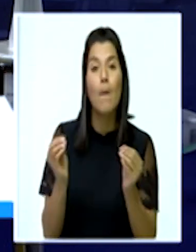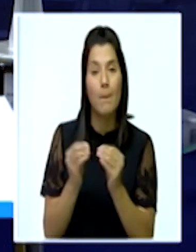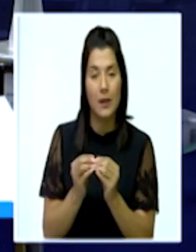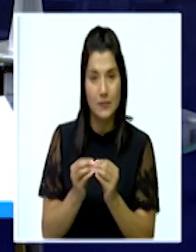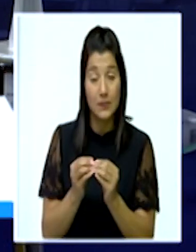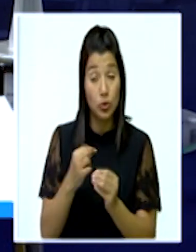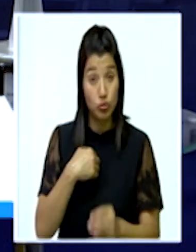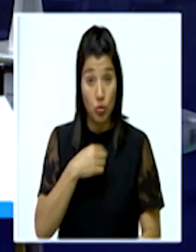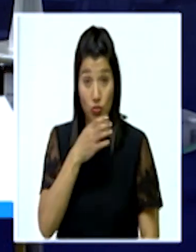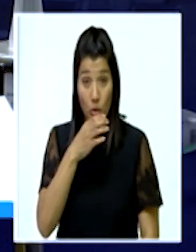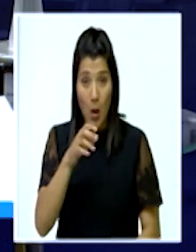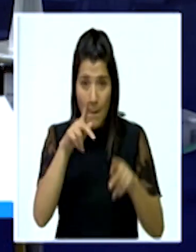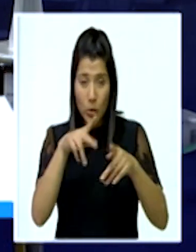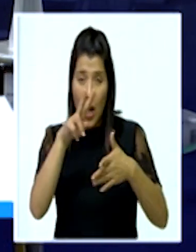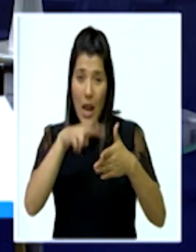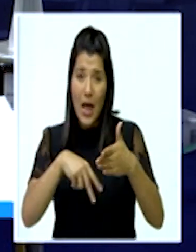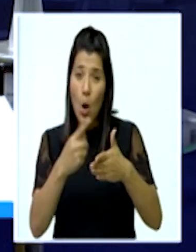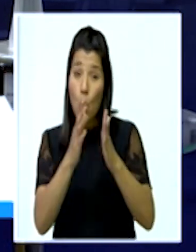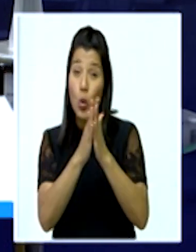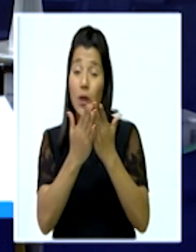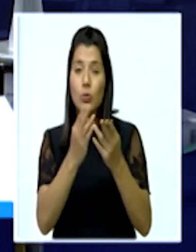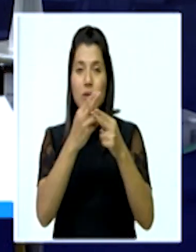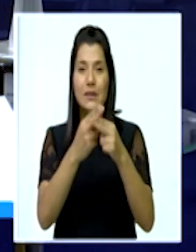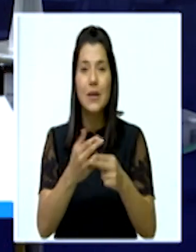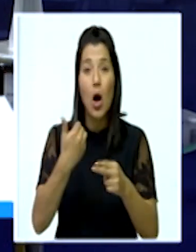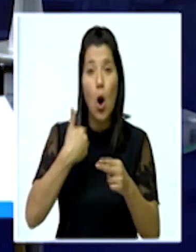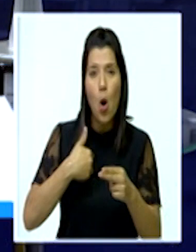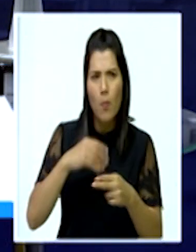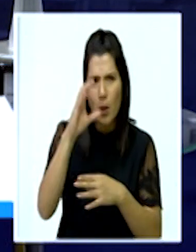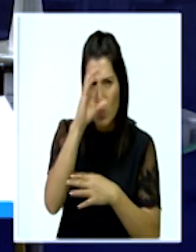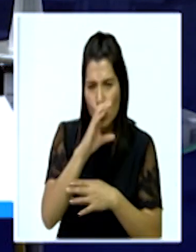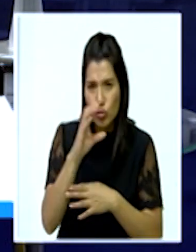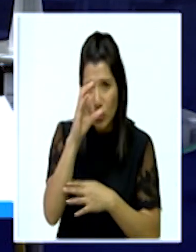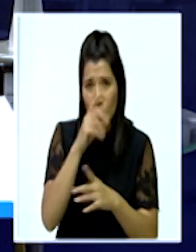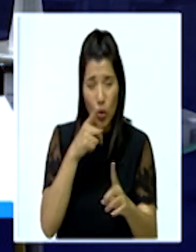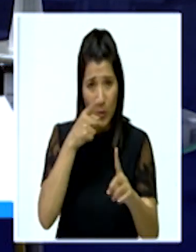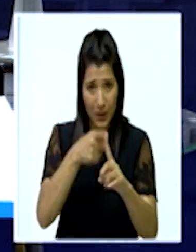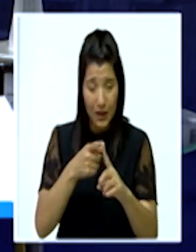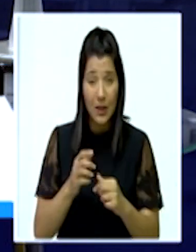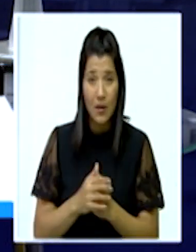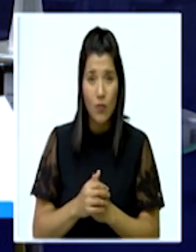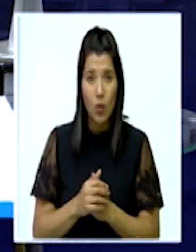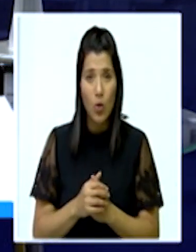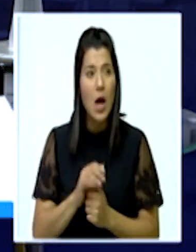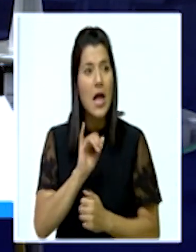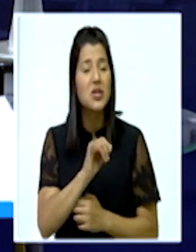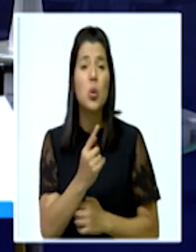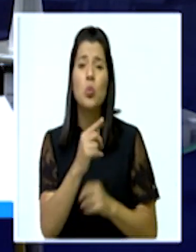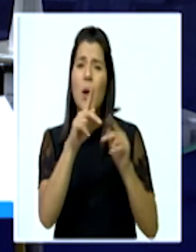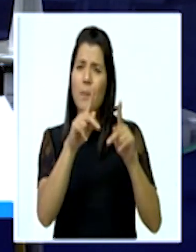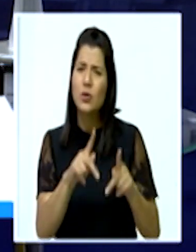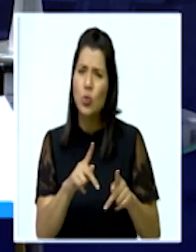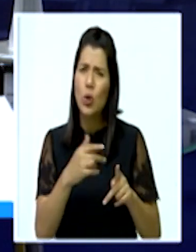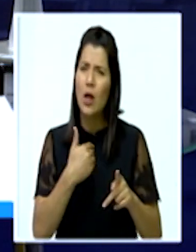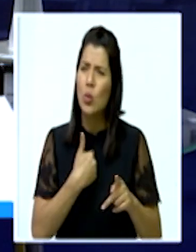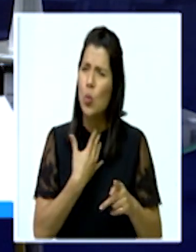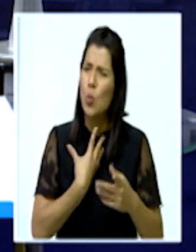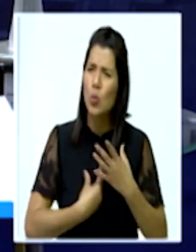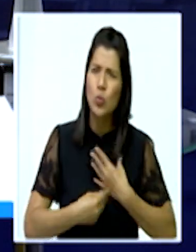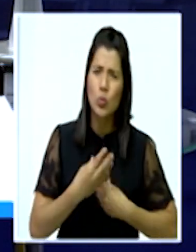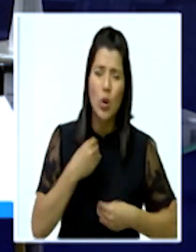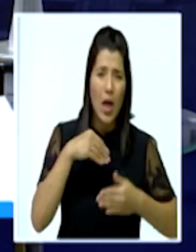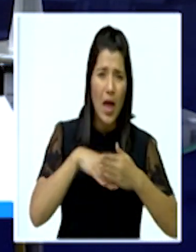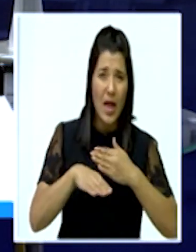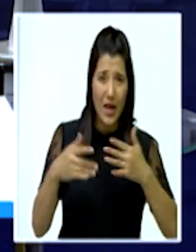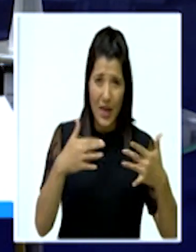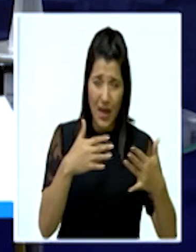les recomiendo a la gente que lean un libro que se llama El hombre en busca del sentido de Viktor Frankl, que es una persona que sufrió mucho en los campos de concentración